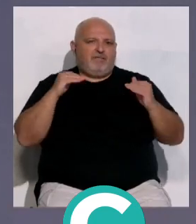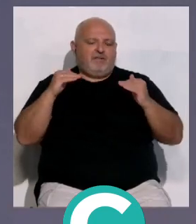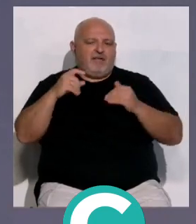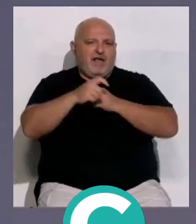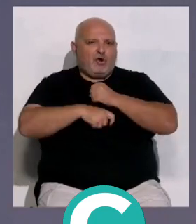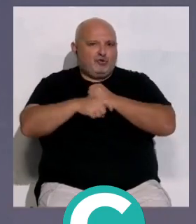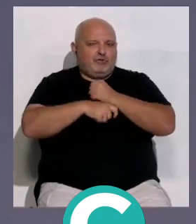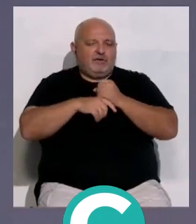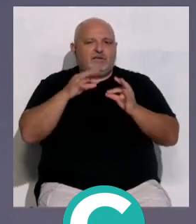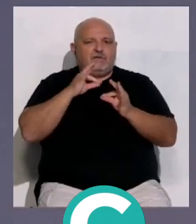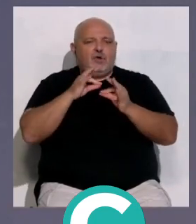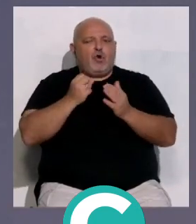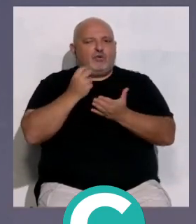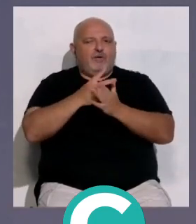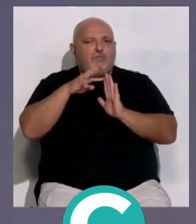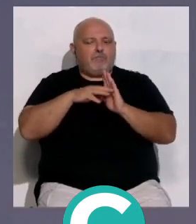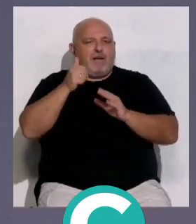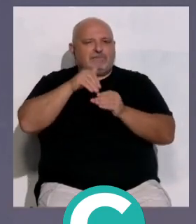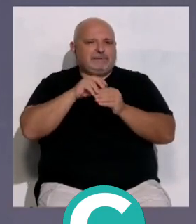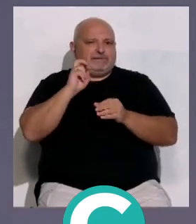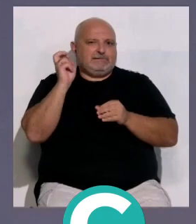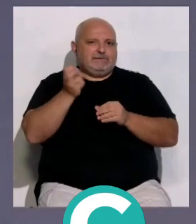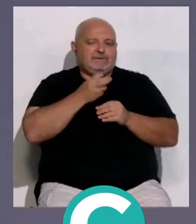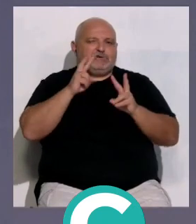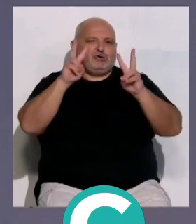mes de agosto y en septiembre regresamos con más contenidos, más